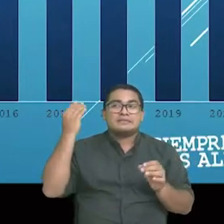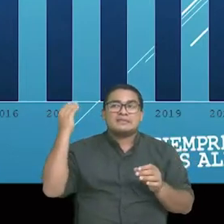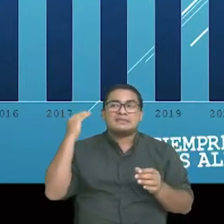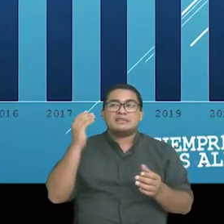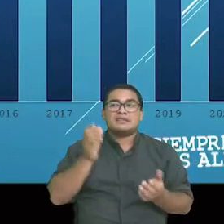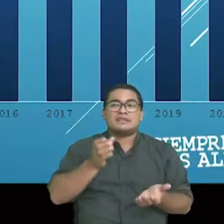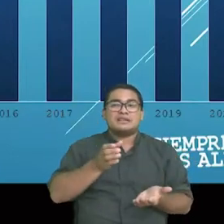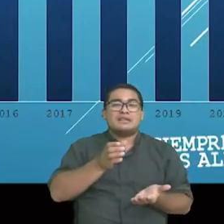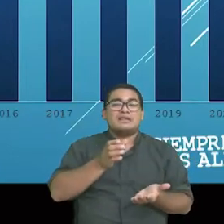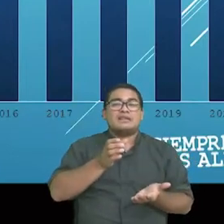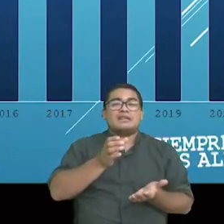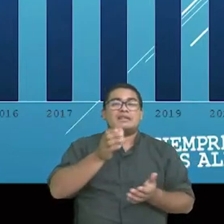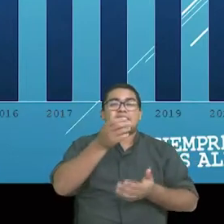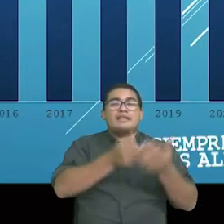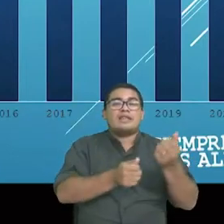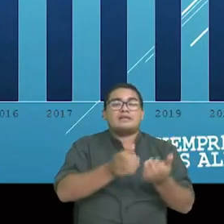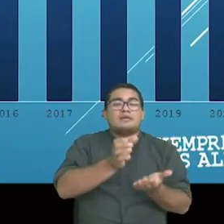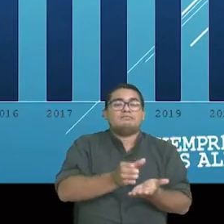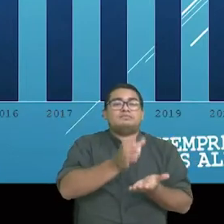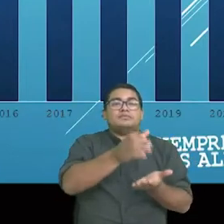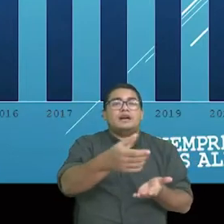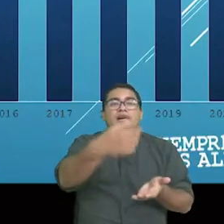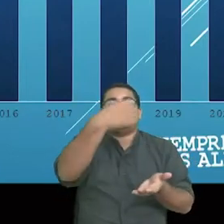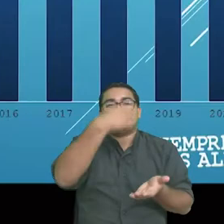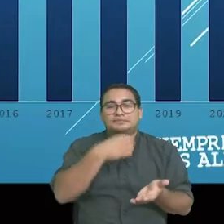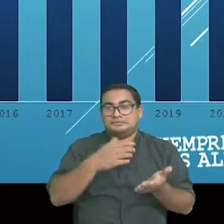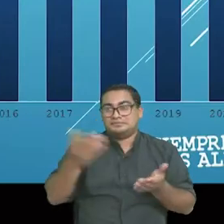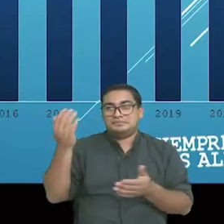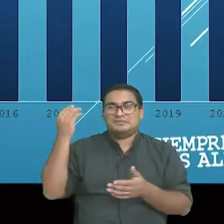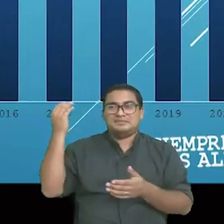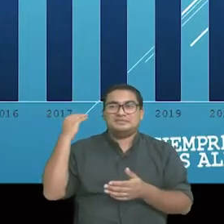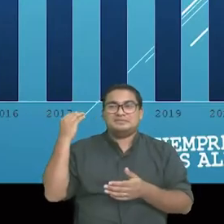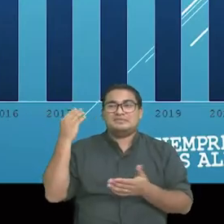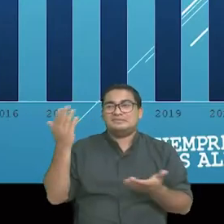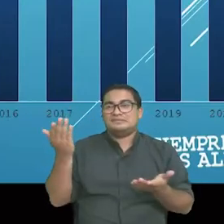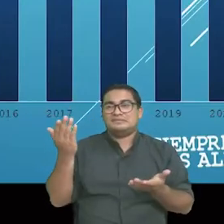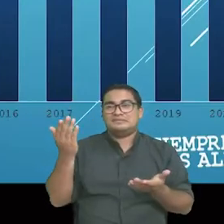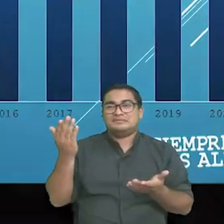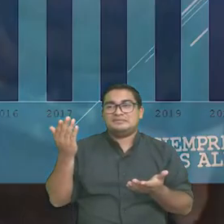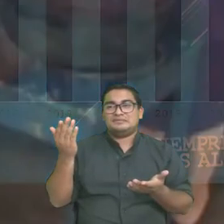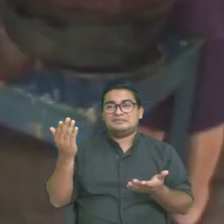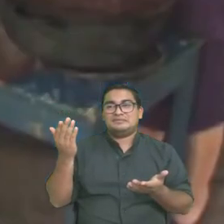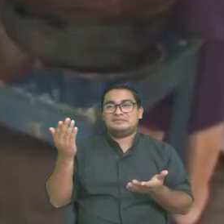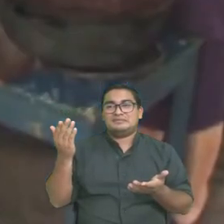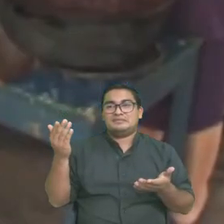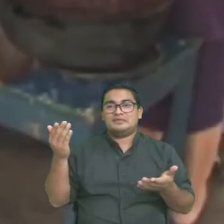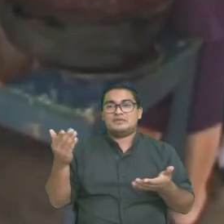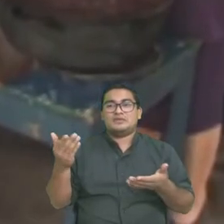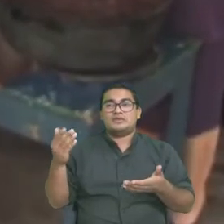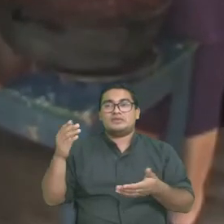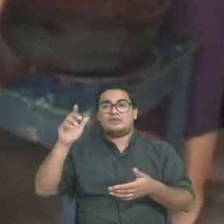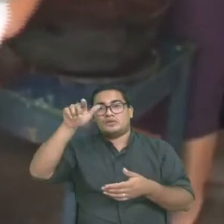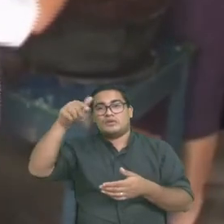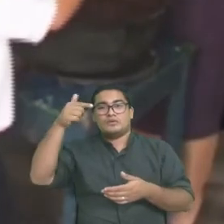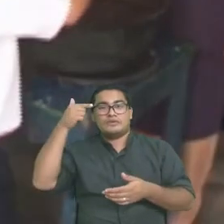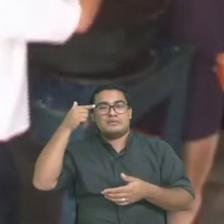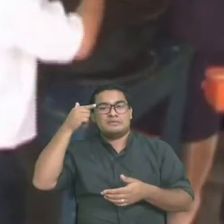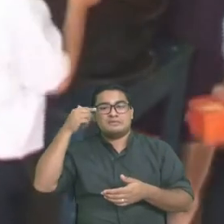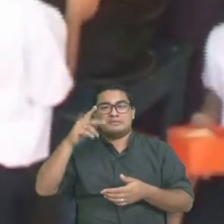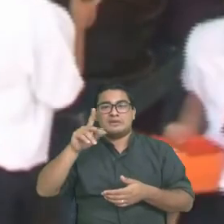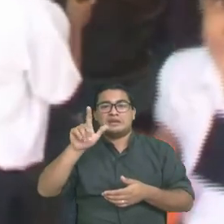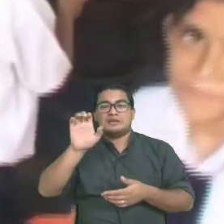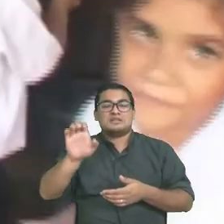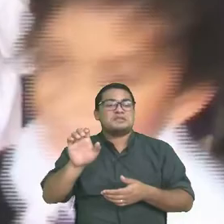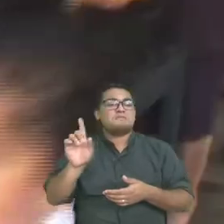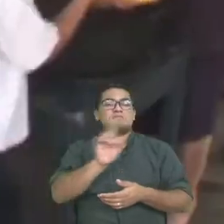y la galleta de proteína, que cuando discutido vino también. Sí, que cuando vino, el gobierno, uno de los gobiernos neoliberales, sencillamente lo eliminaron,